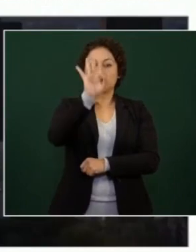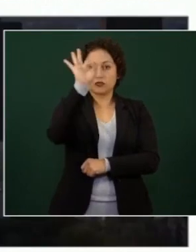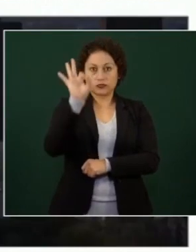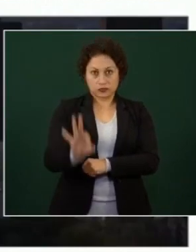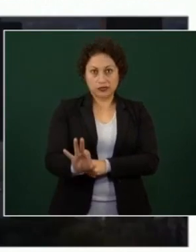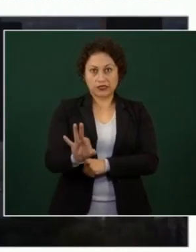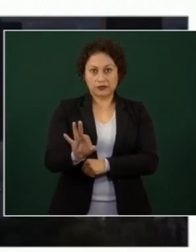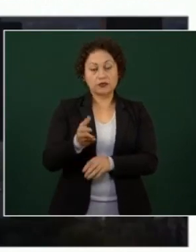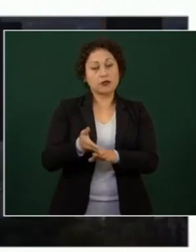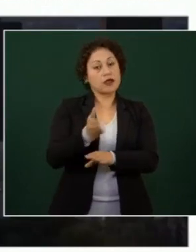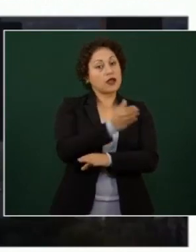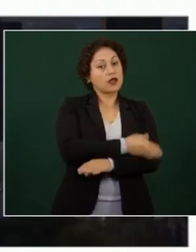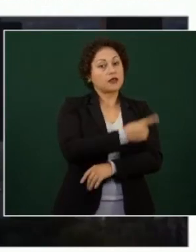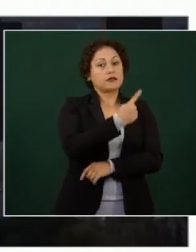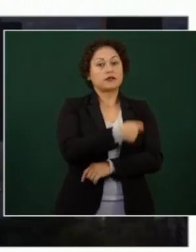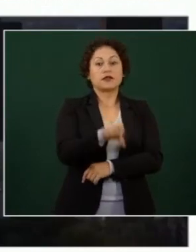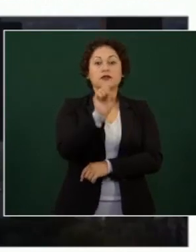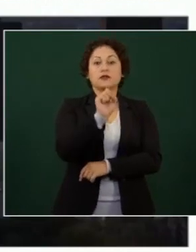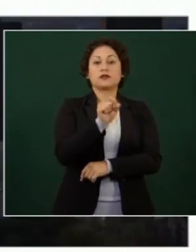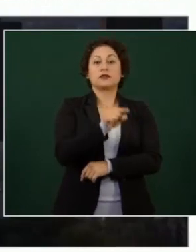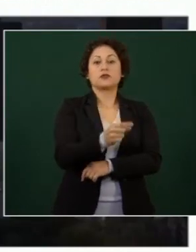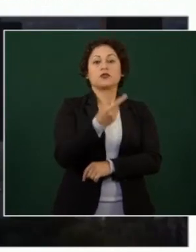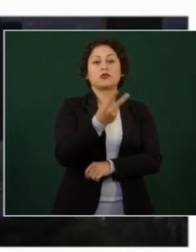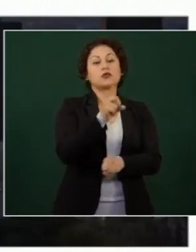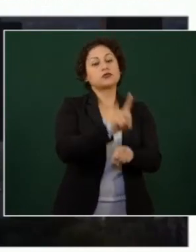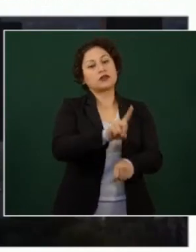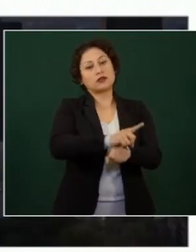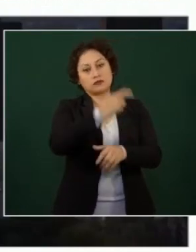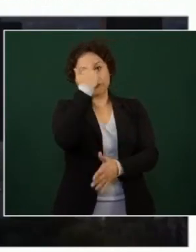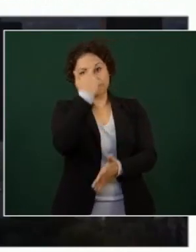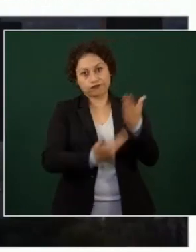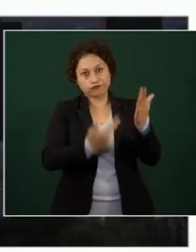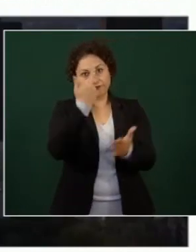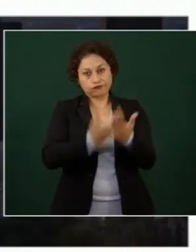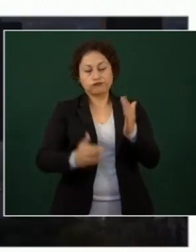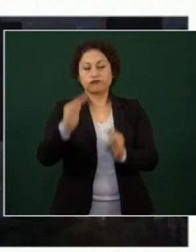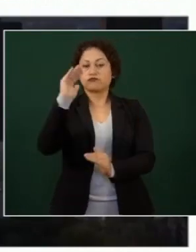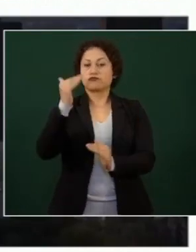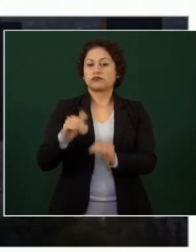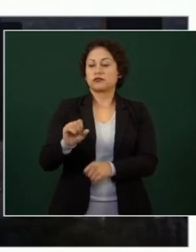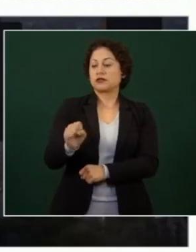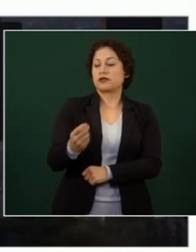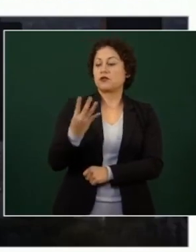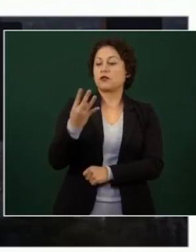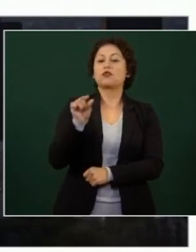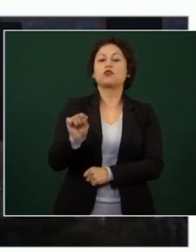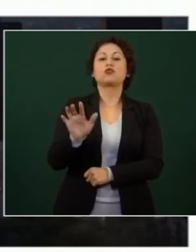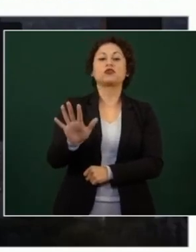pasó de 160.2 delitos diarios a 64.5.